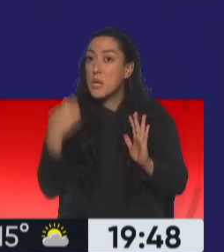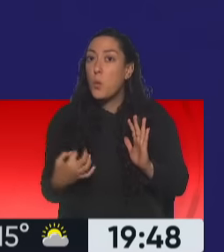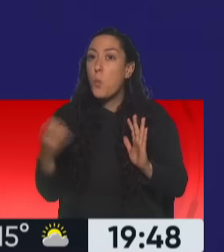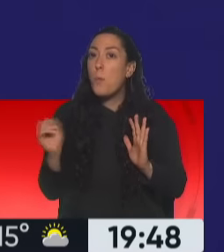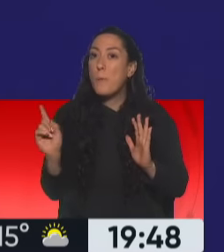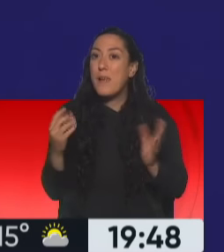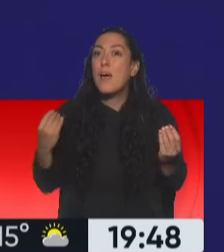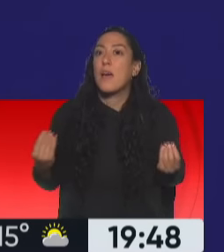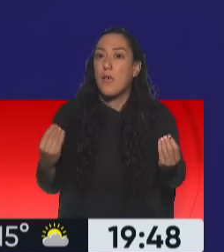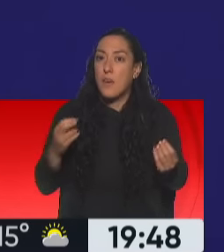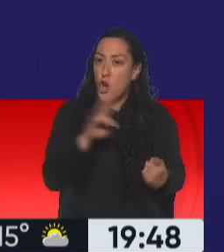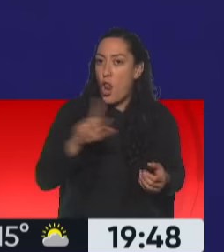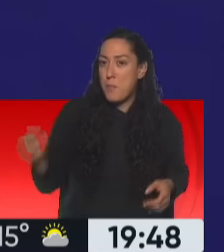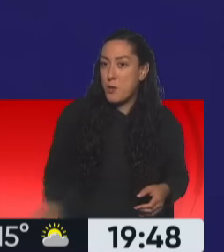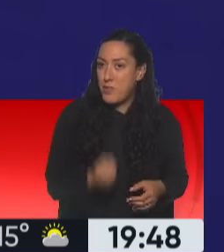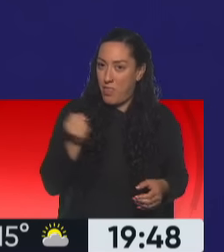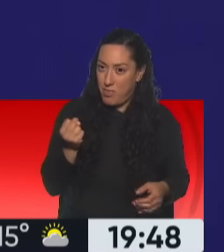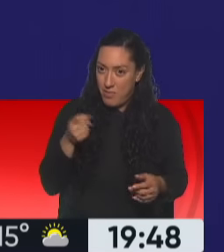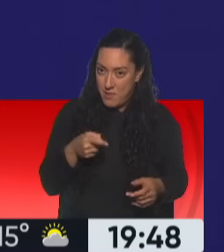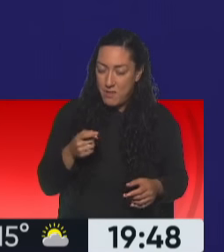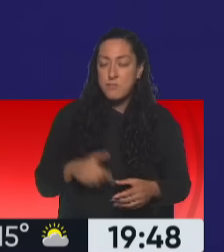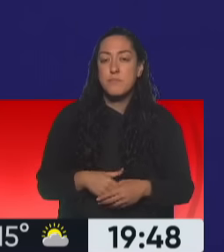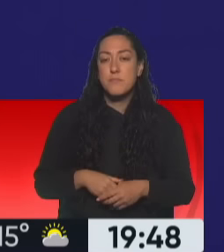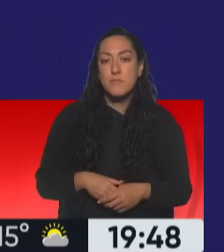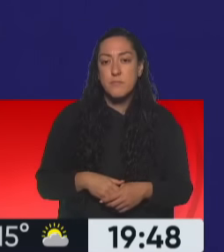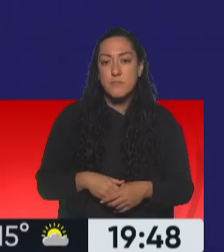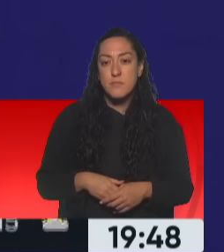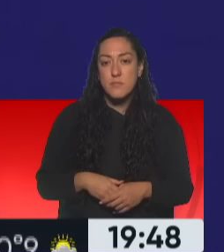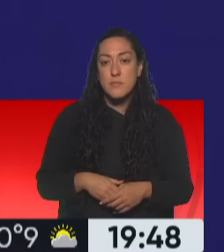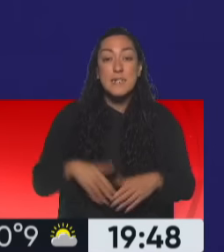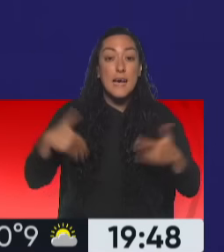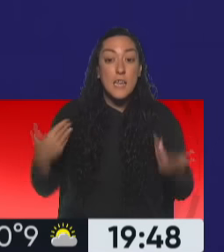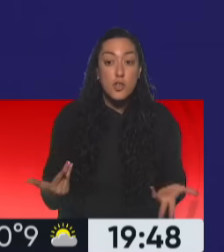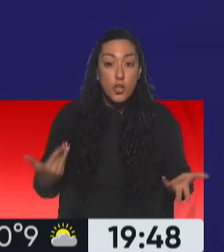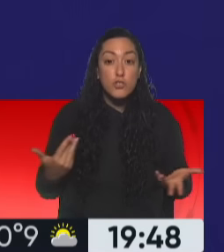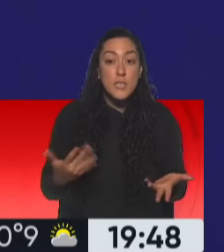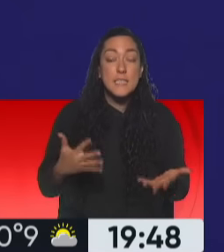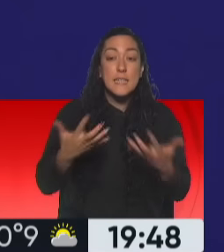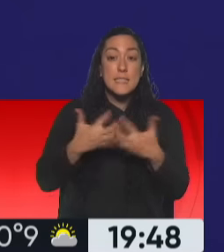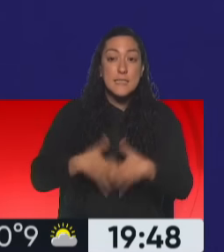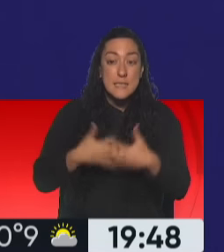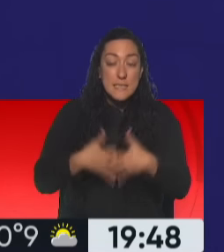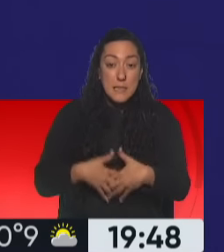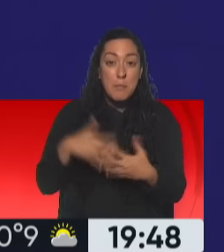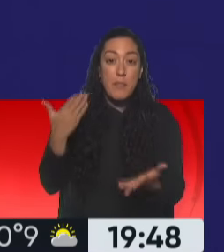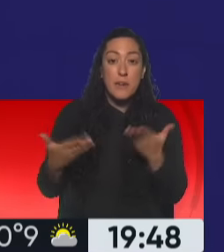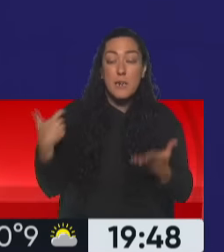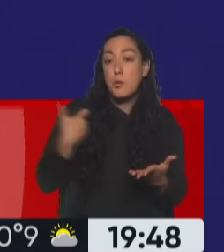rol importante. Ahora, quiere decir que yo para resolver el sistema de equilibrio